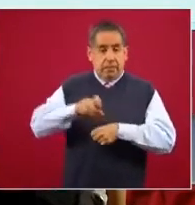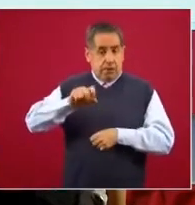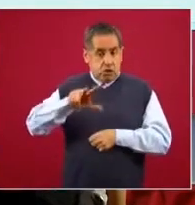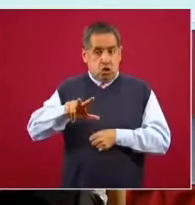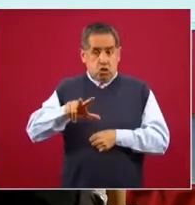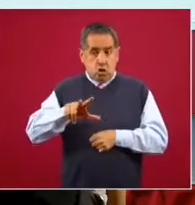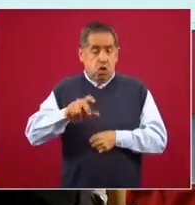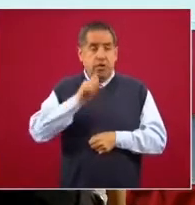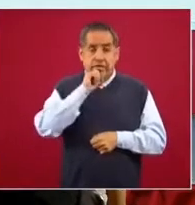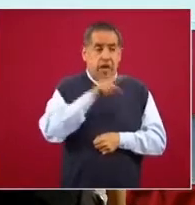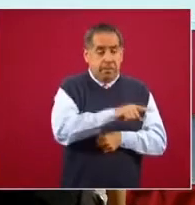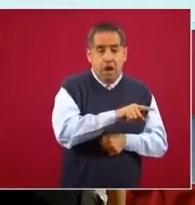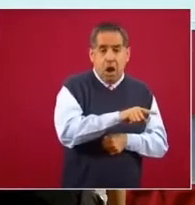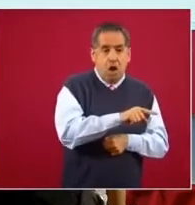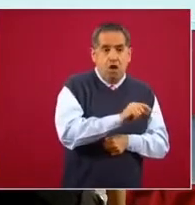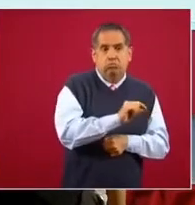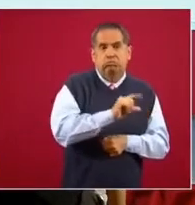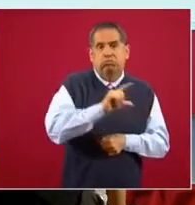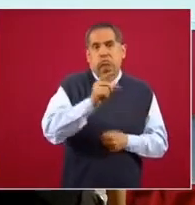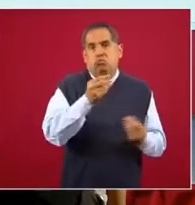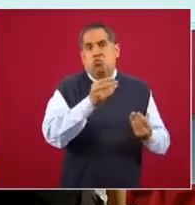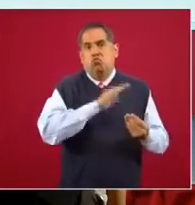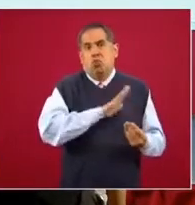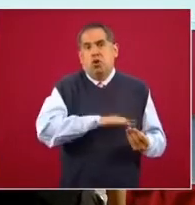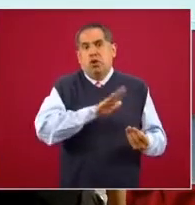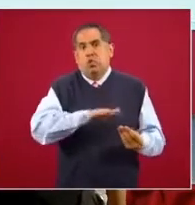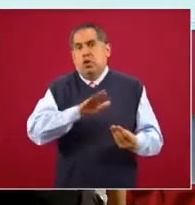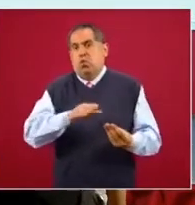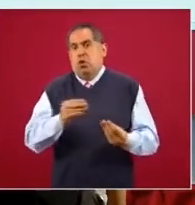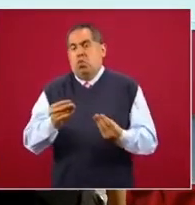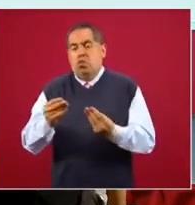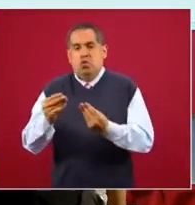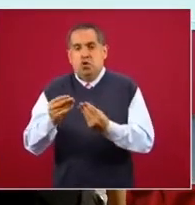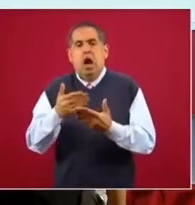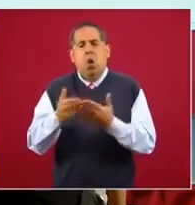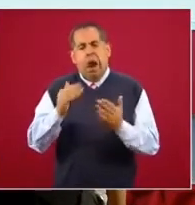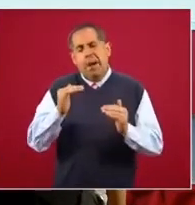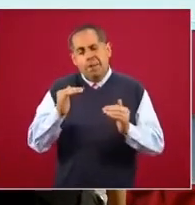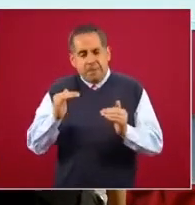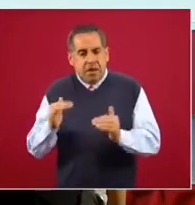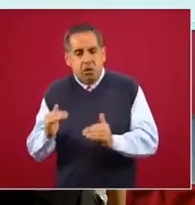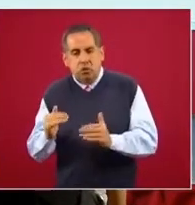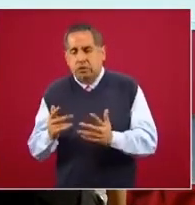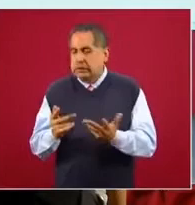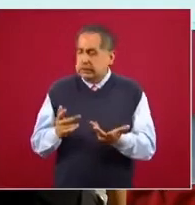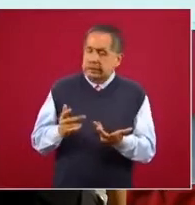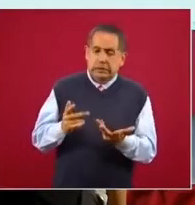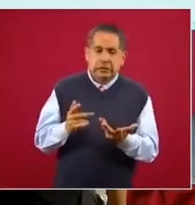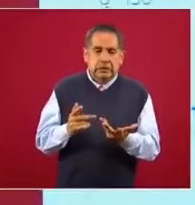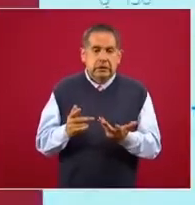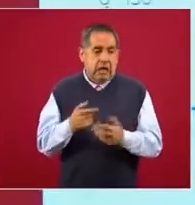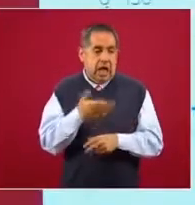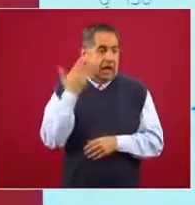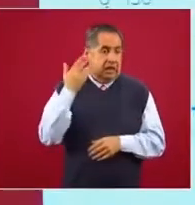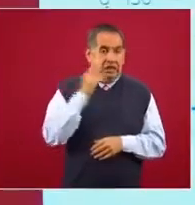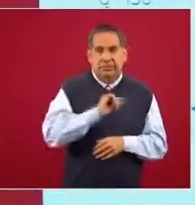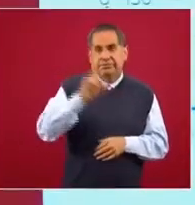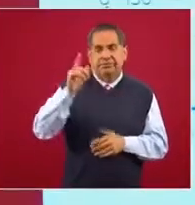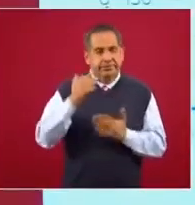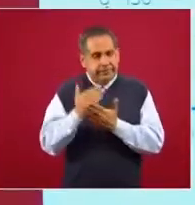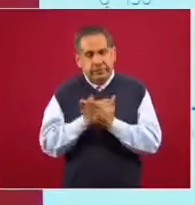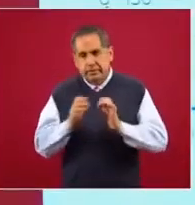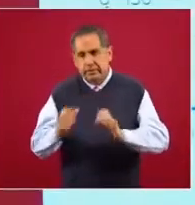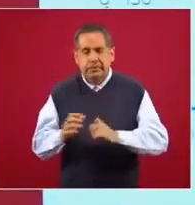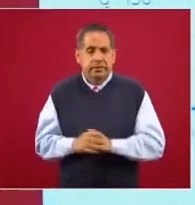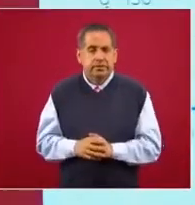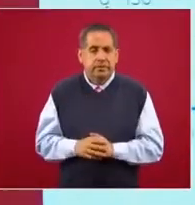también concomitante con la curva de casos estimados, las defunciones también tenían una tendencia ascendente. Vamos